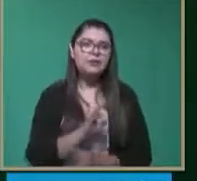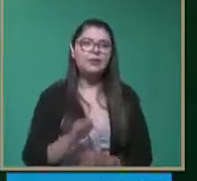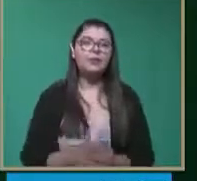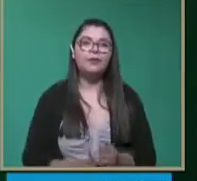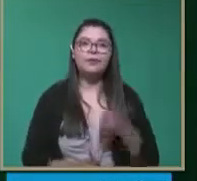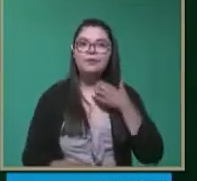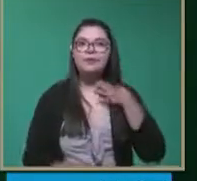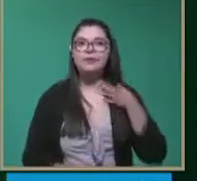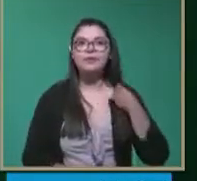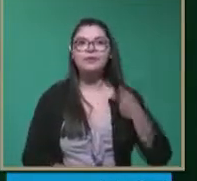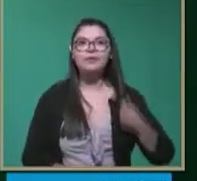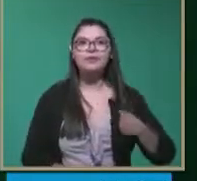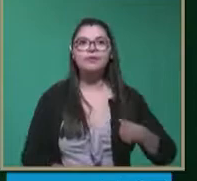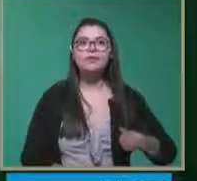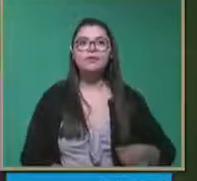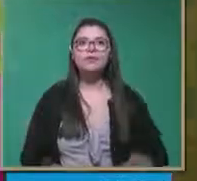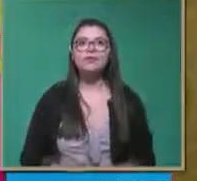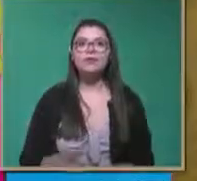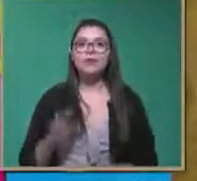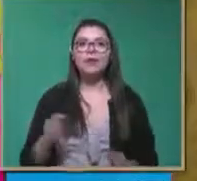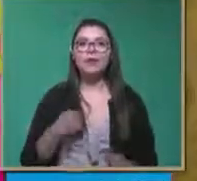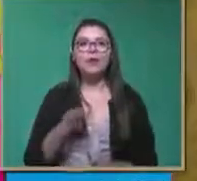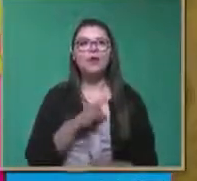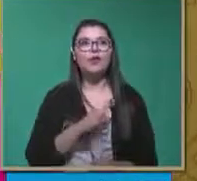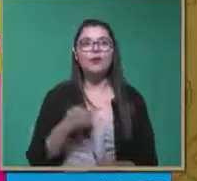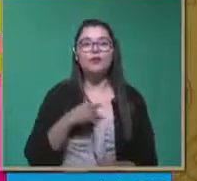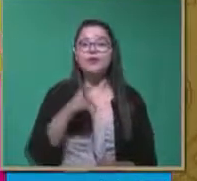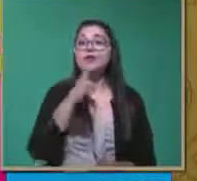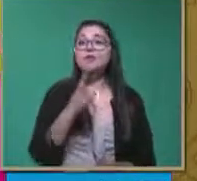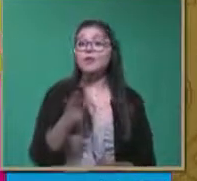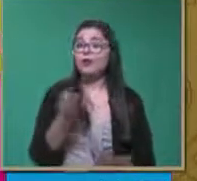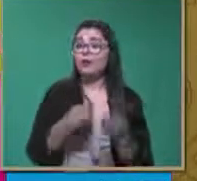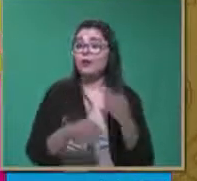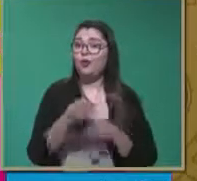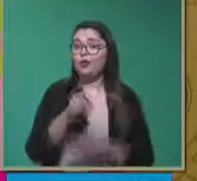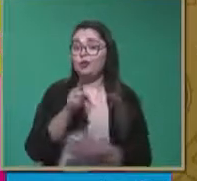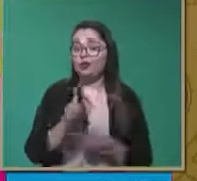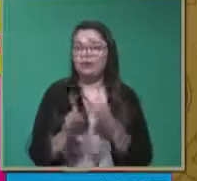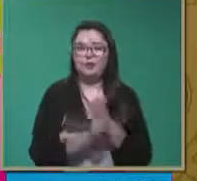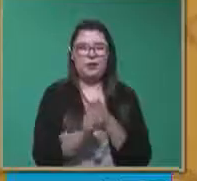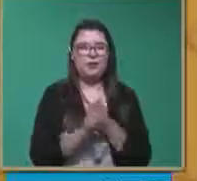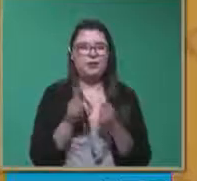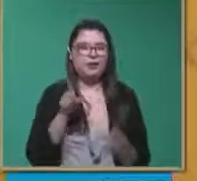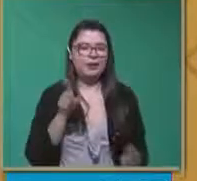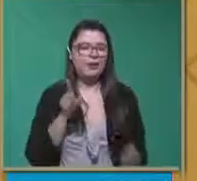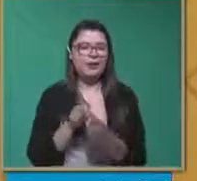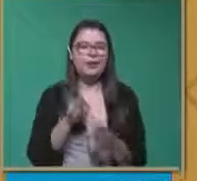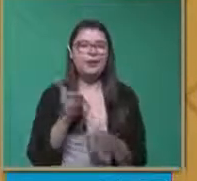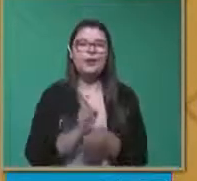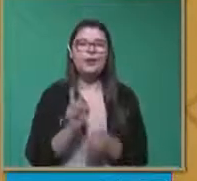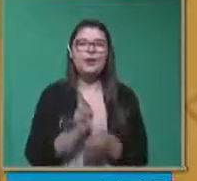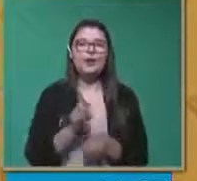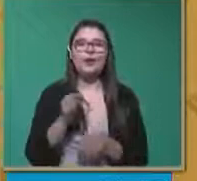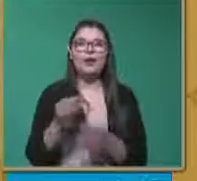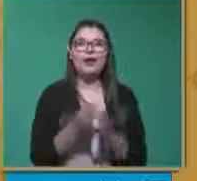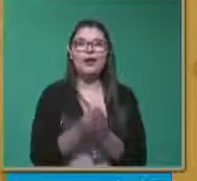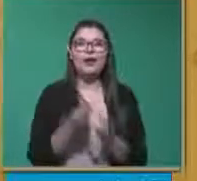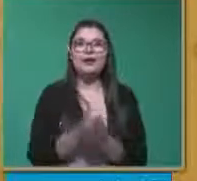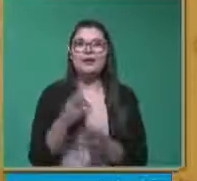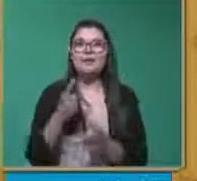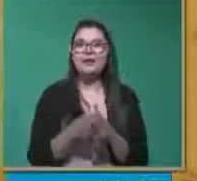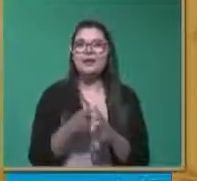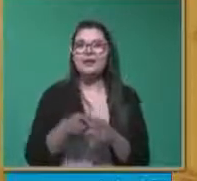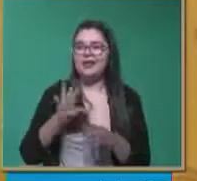consejo para realizar y resolver las situaciones a las que se enfrentan día a día con la clase de matemáticas que ya terminó, pero